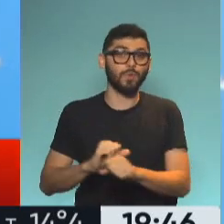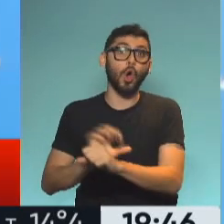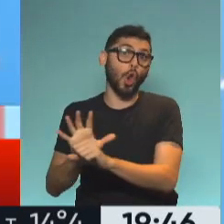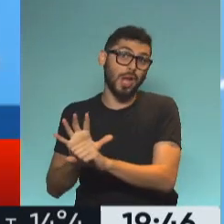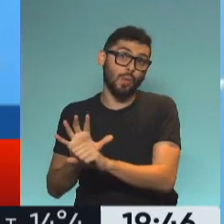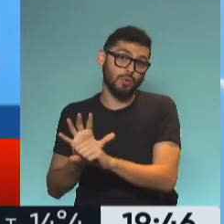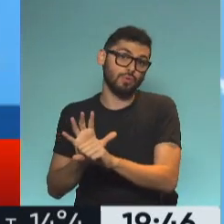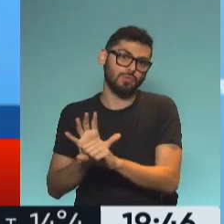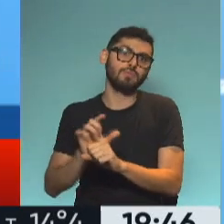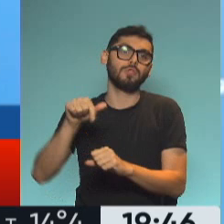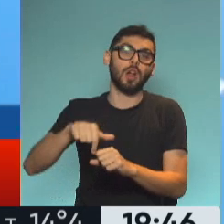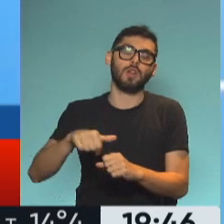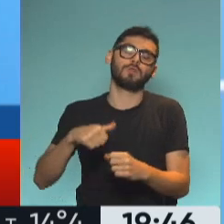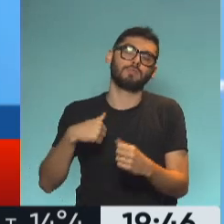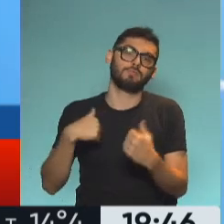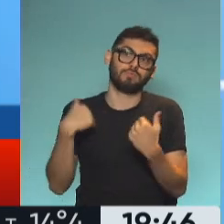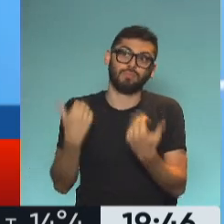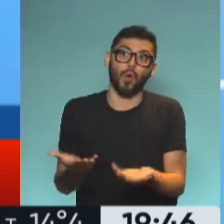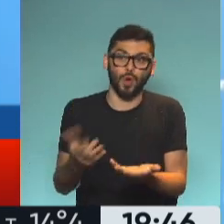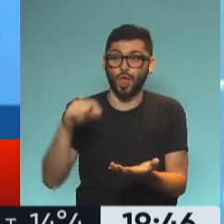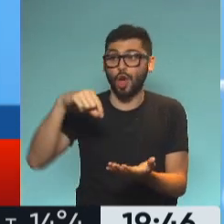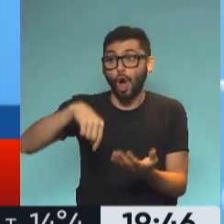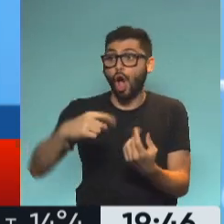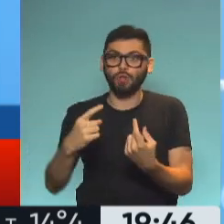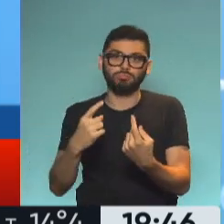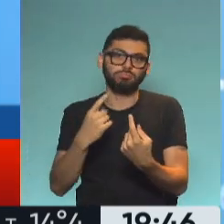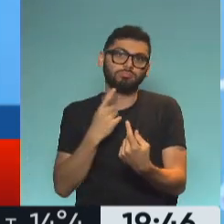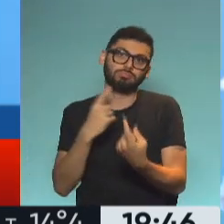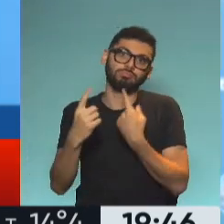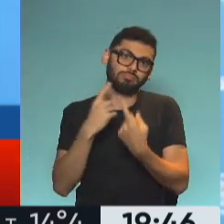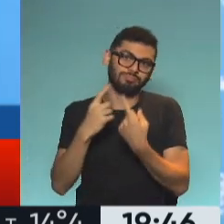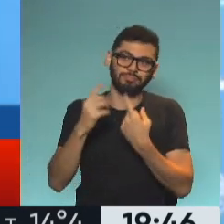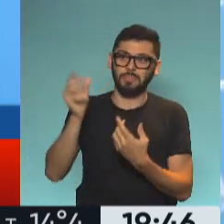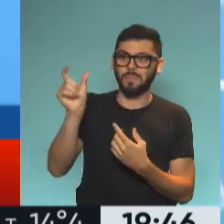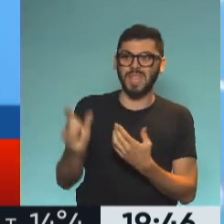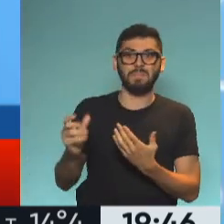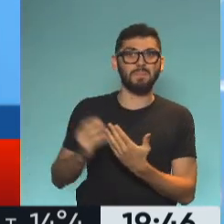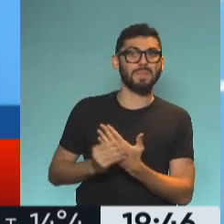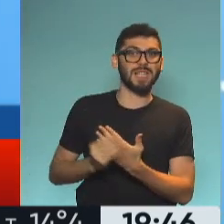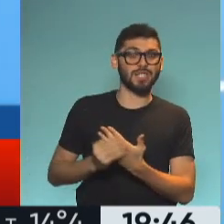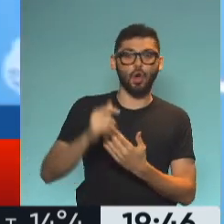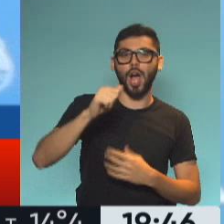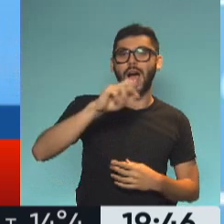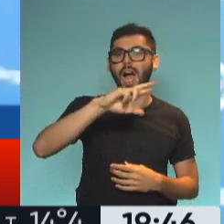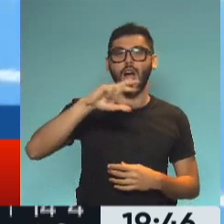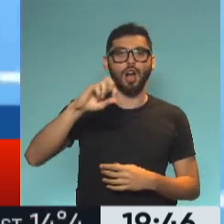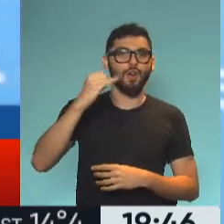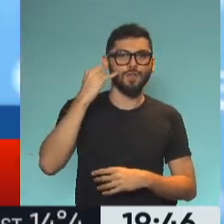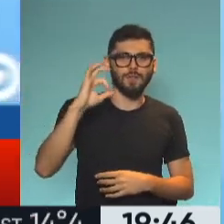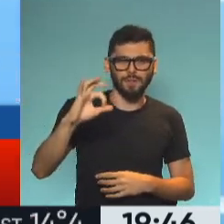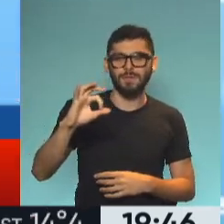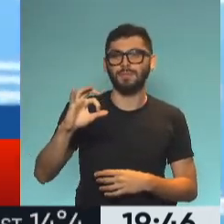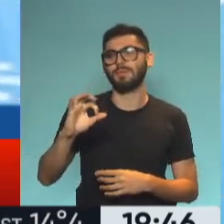coronavirus. Y tenemos la posibilidad nosotros en el día de hoy de dialogar con el ministro Daniel Arroyo